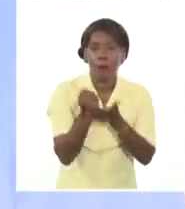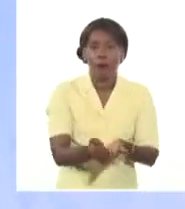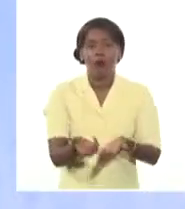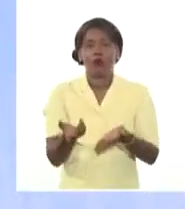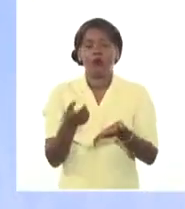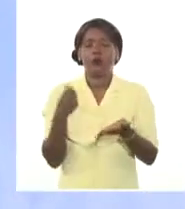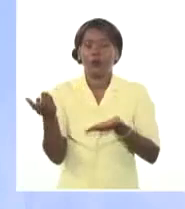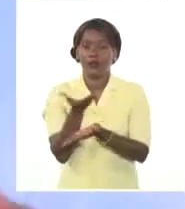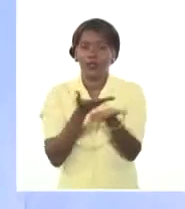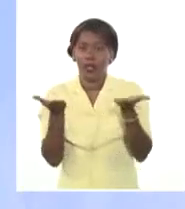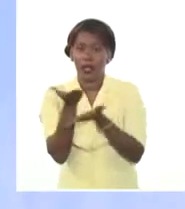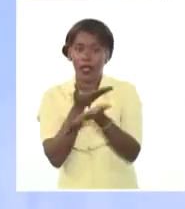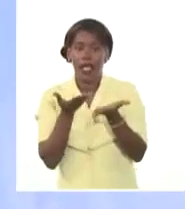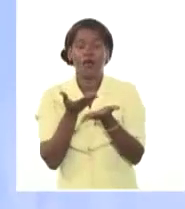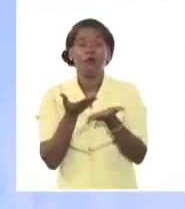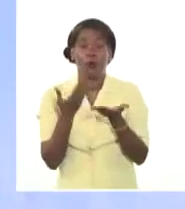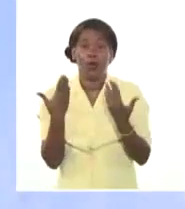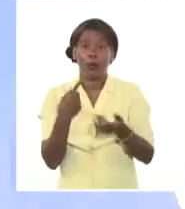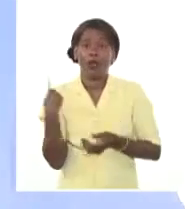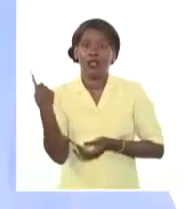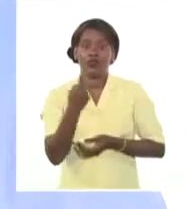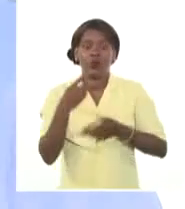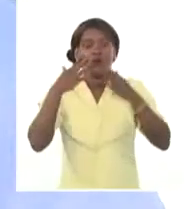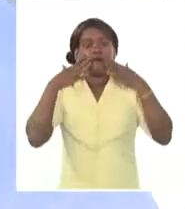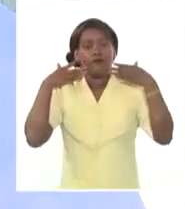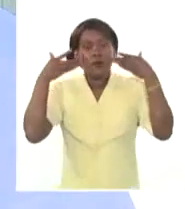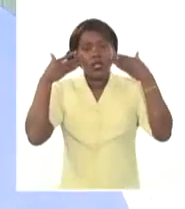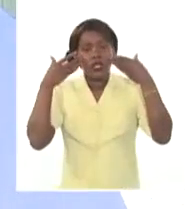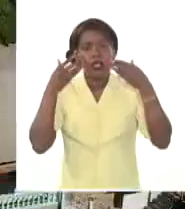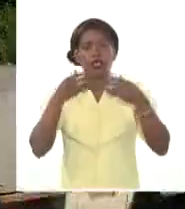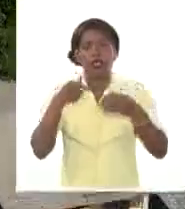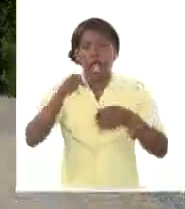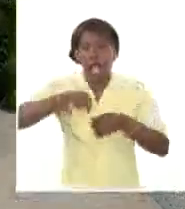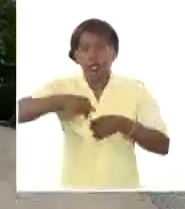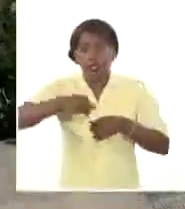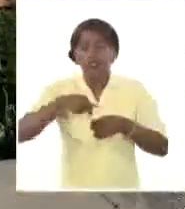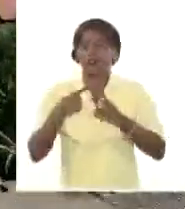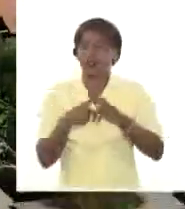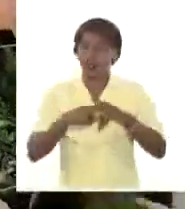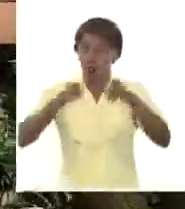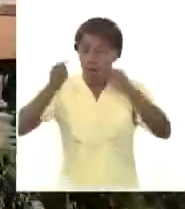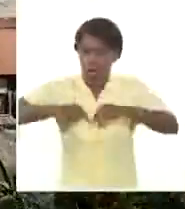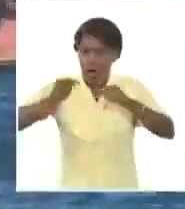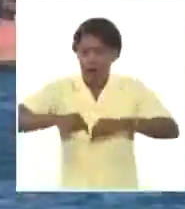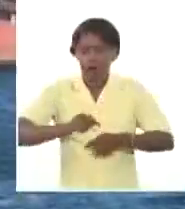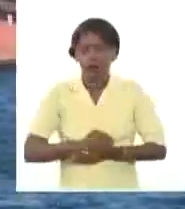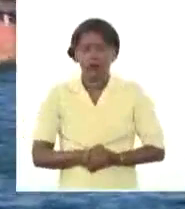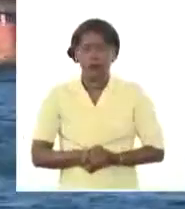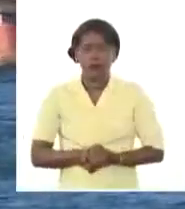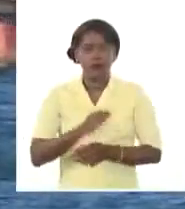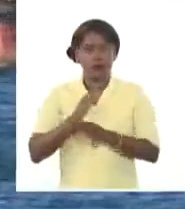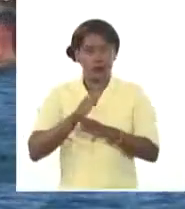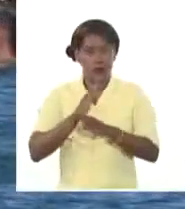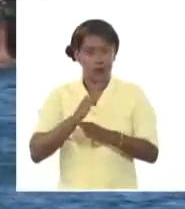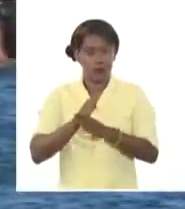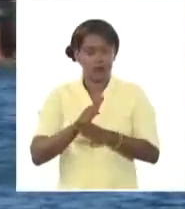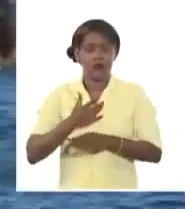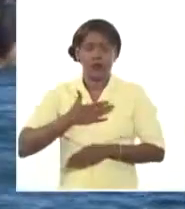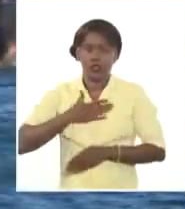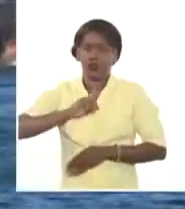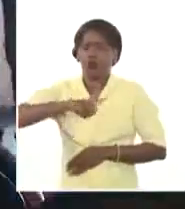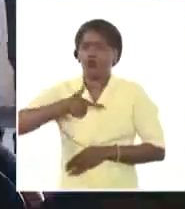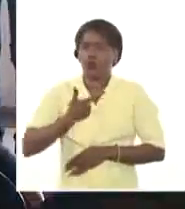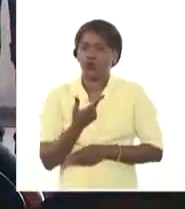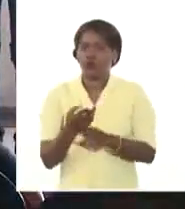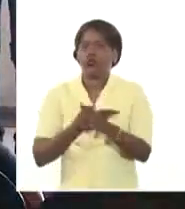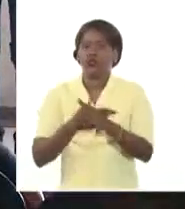de que todo se solucione aquí en la comunidad, que no llegue a otro nivel. En el pequeño islote santiaguero confluye la cultura y la